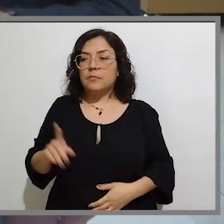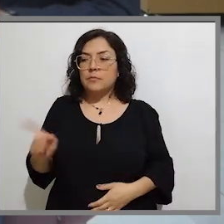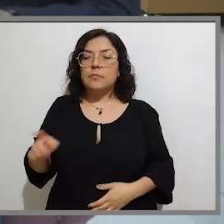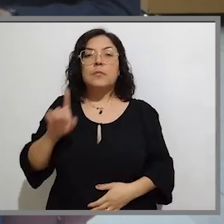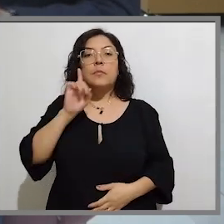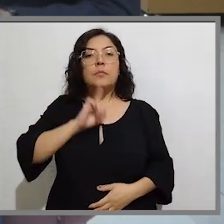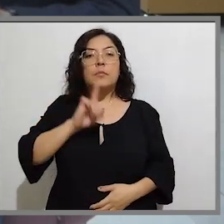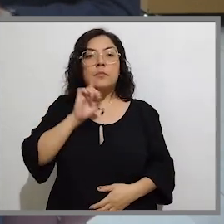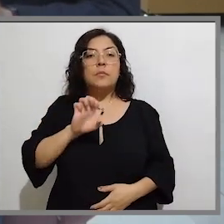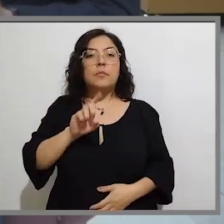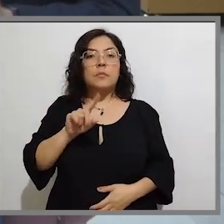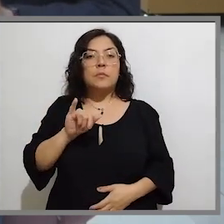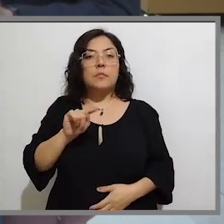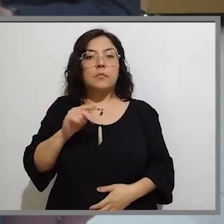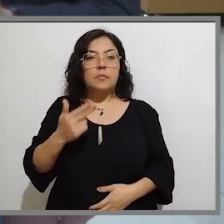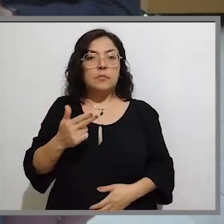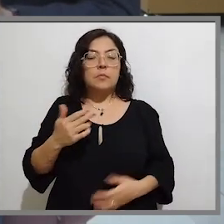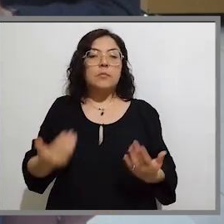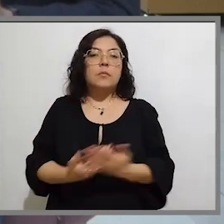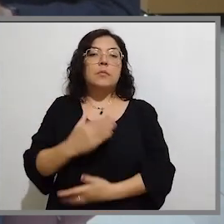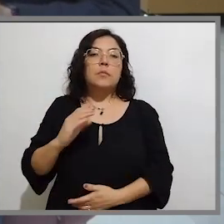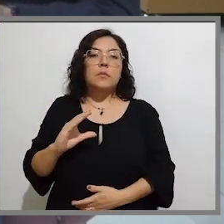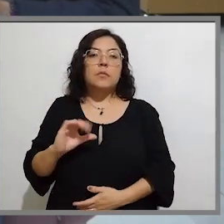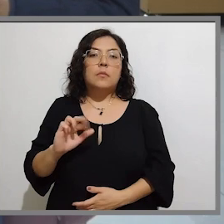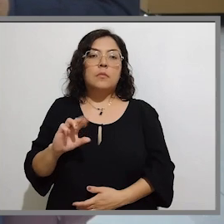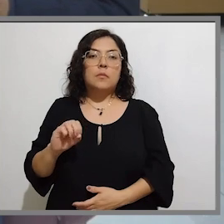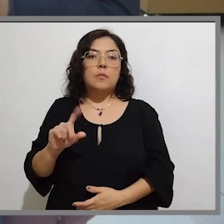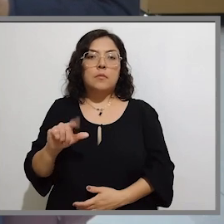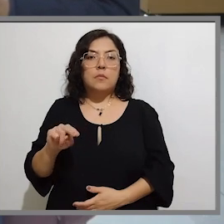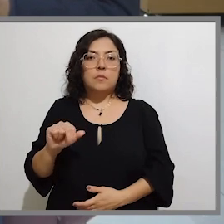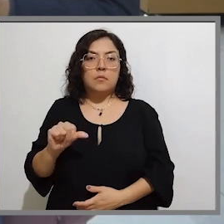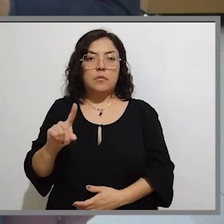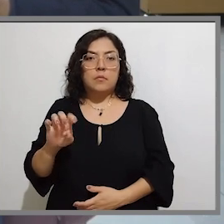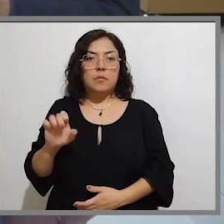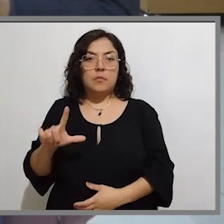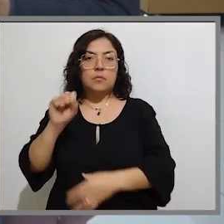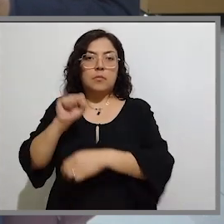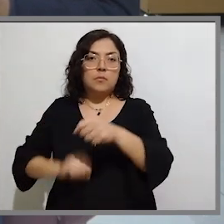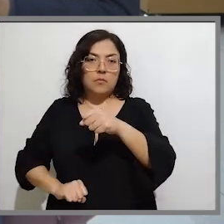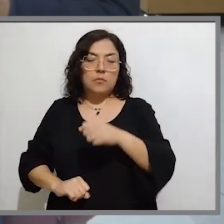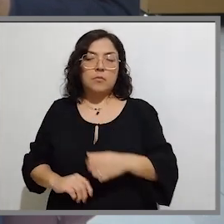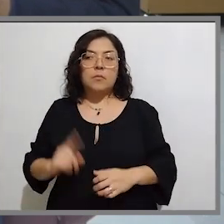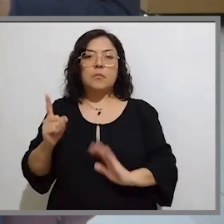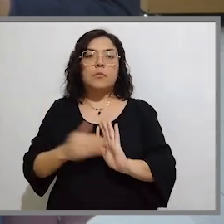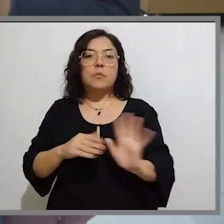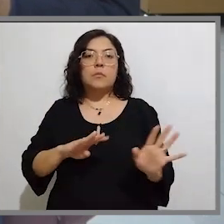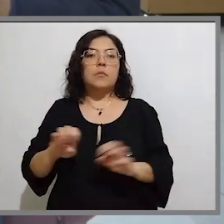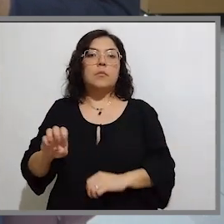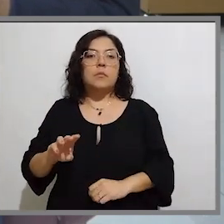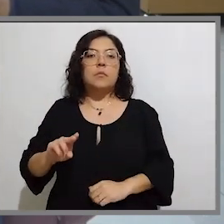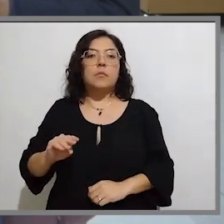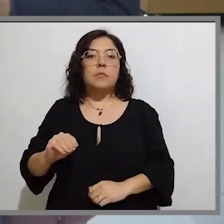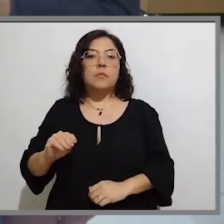Edith O'Shaughnessy, nacida en Carolina del Sur en 1876, y ella escribió ese